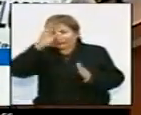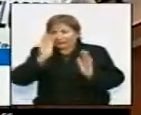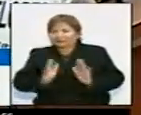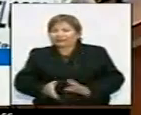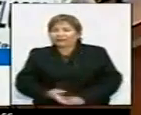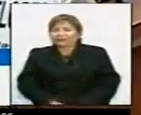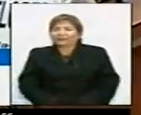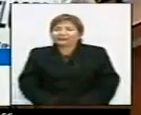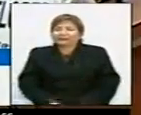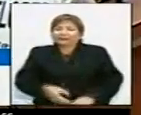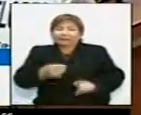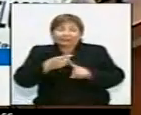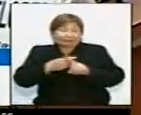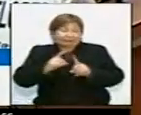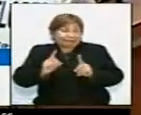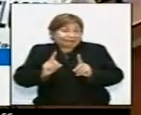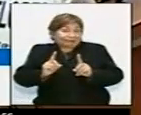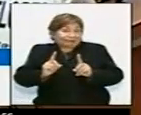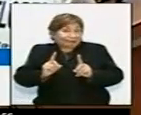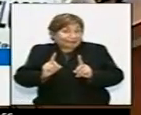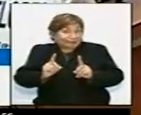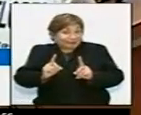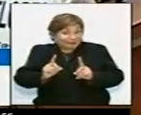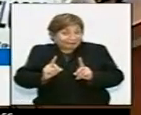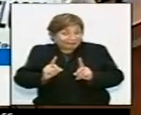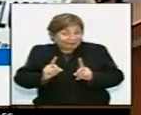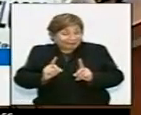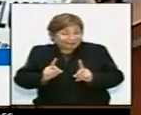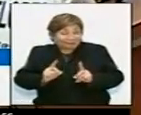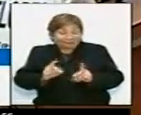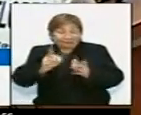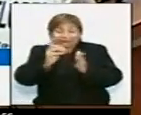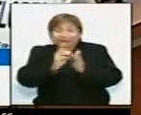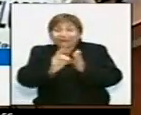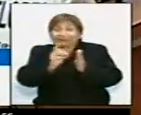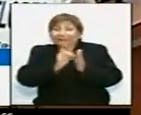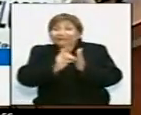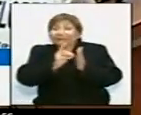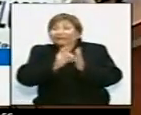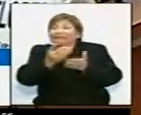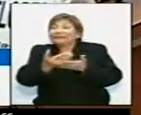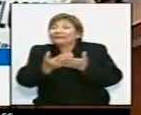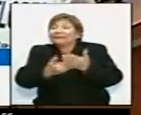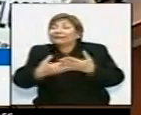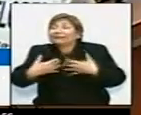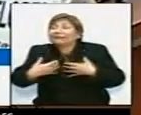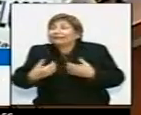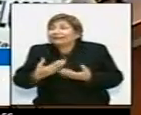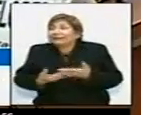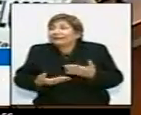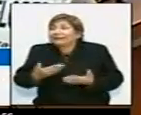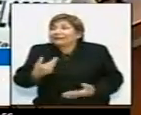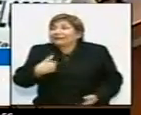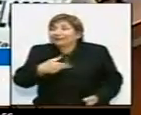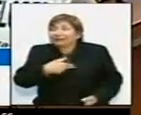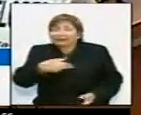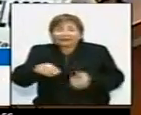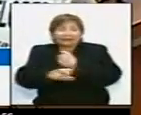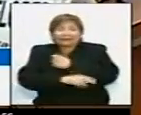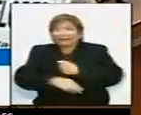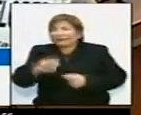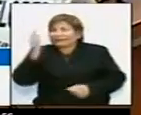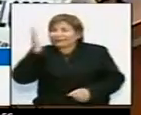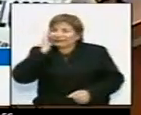todo. Pero, presidenta, el diagnóstico de en salud de nuestro país, lo